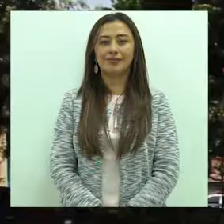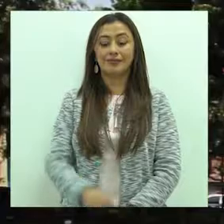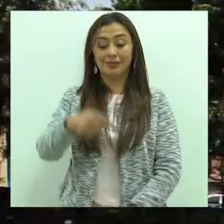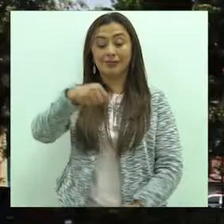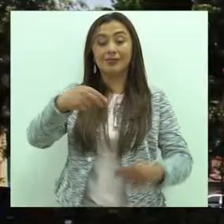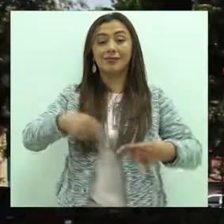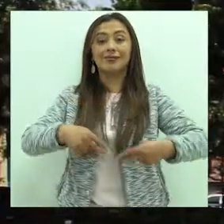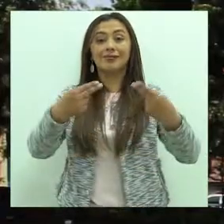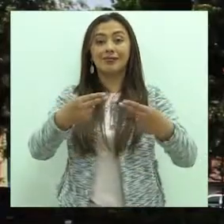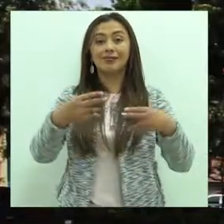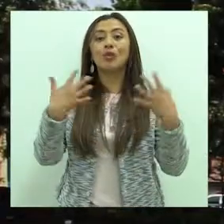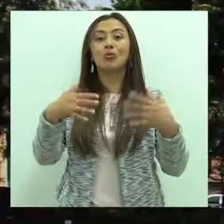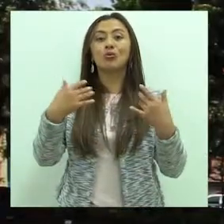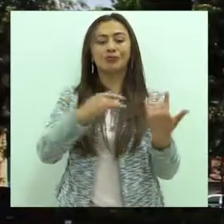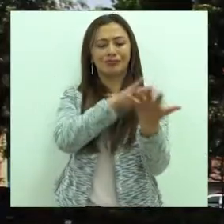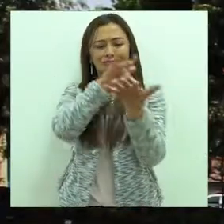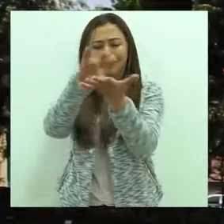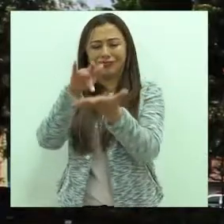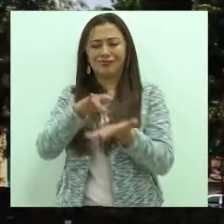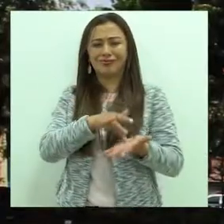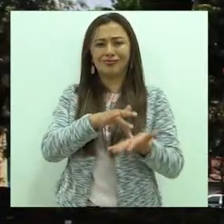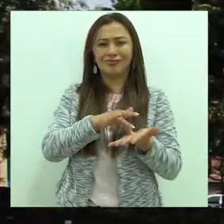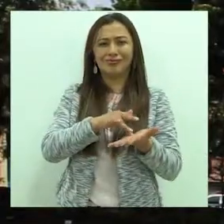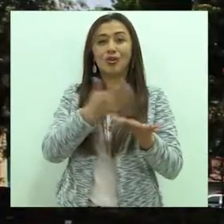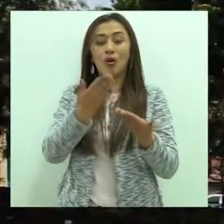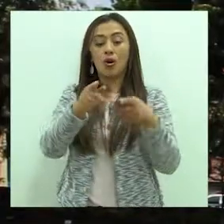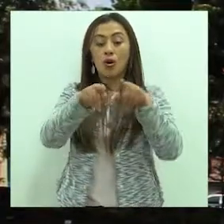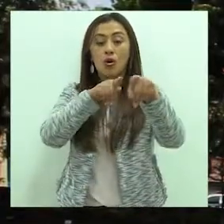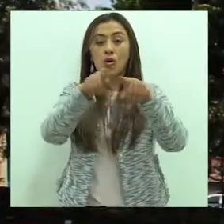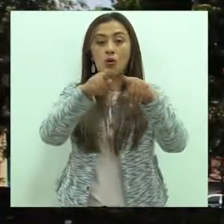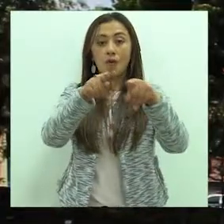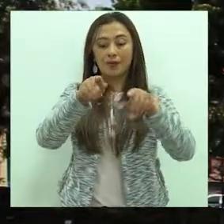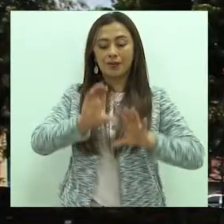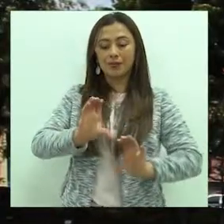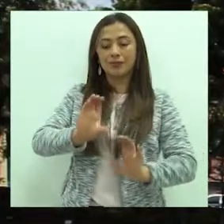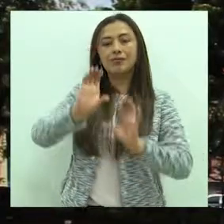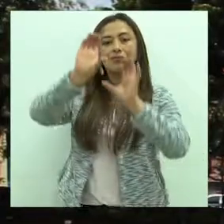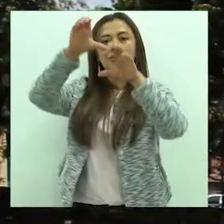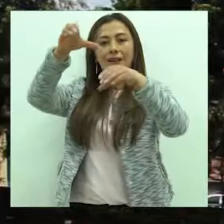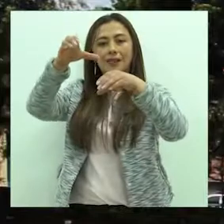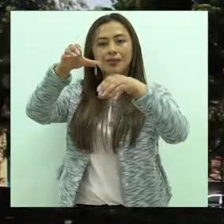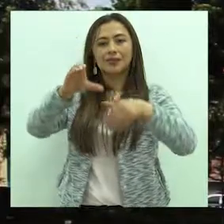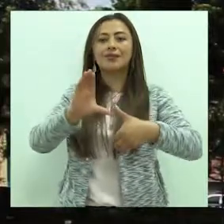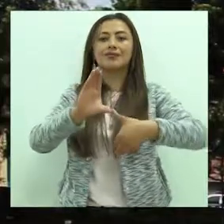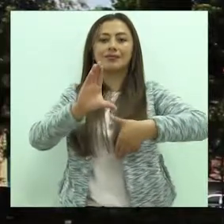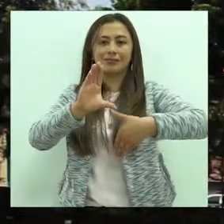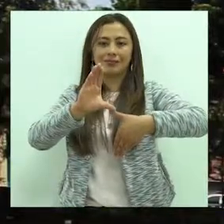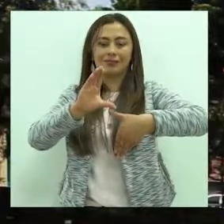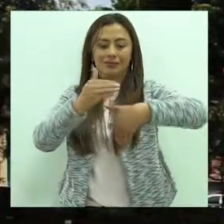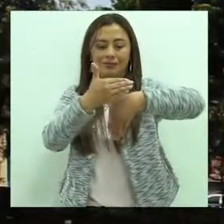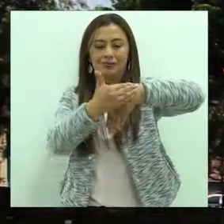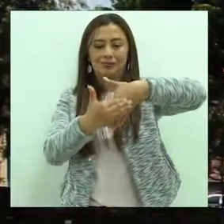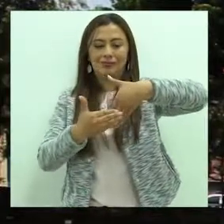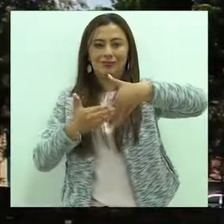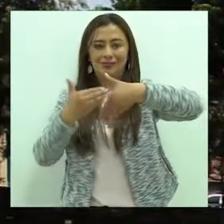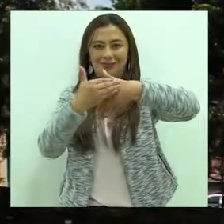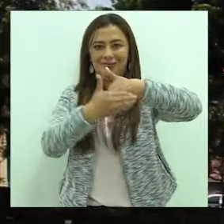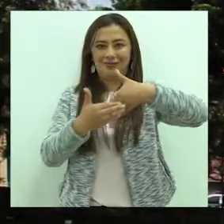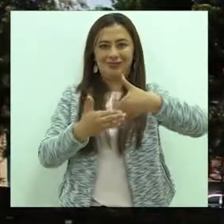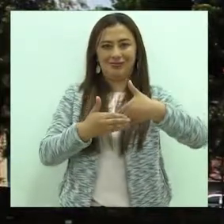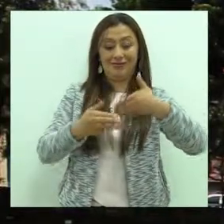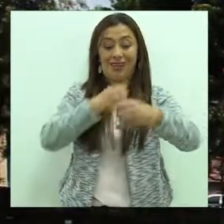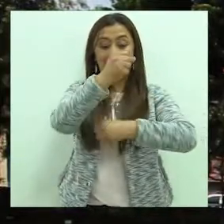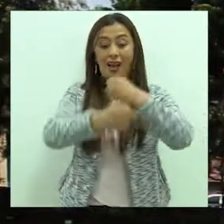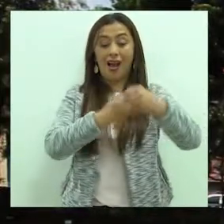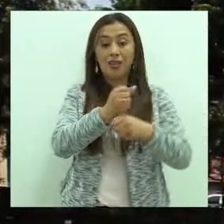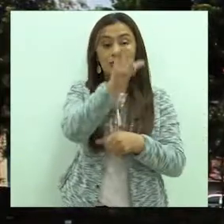La capital boyacense fue el escenario en donde se llevó a cabo el Campeonato Suramericano de Baloncesto Masculino Sub-21, el cual reunió a